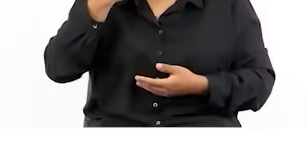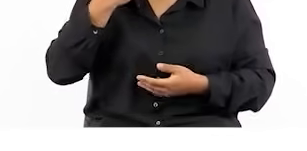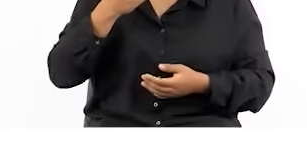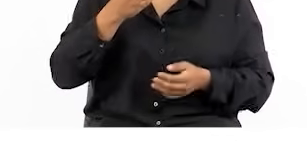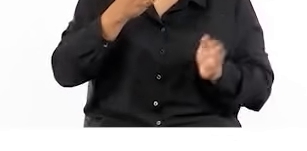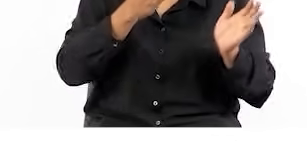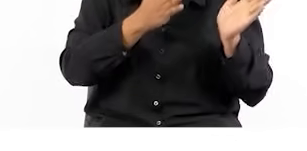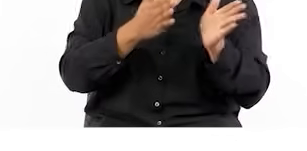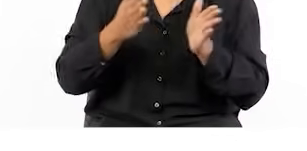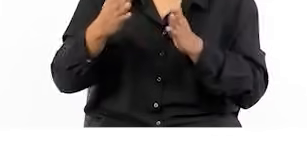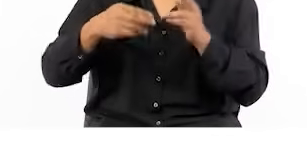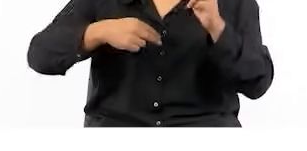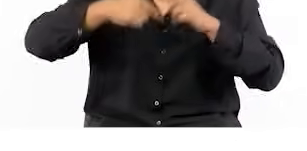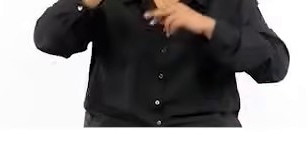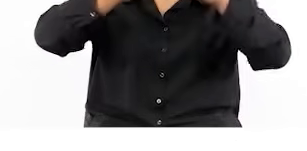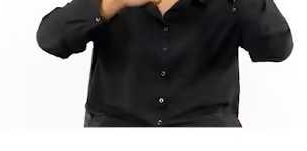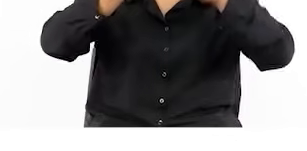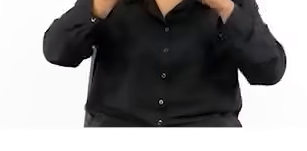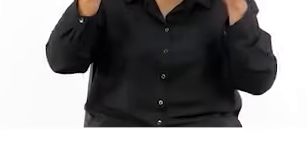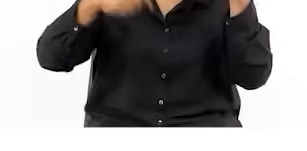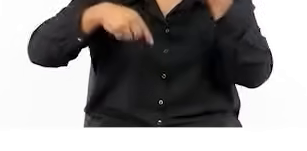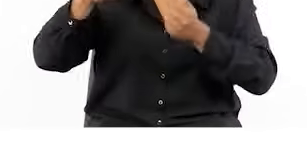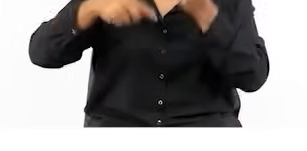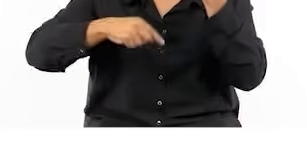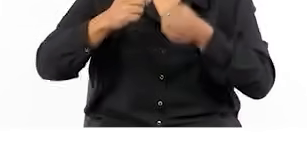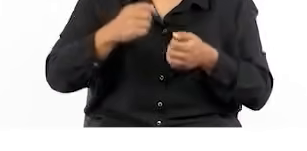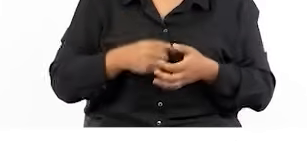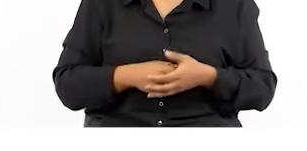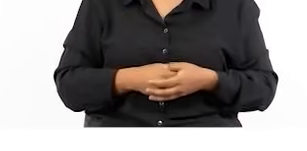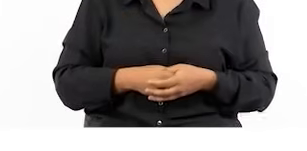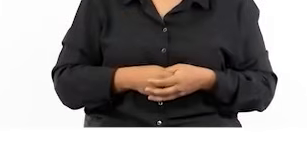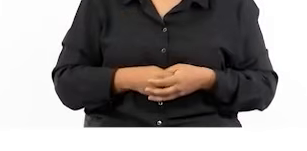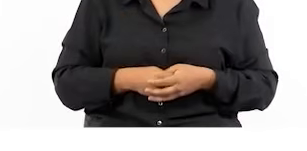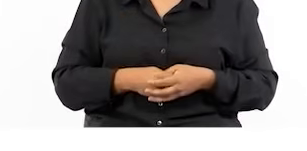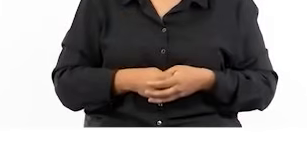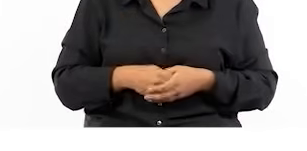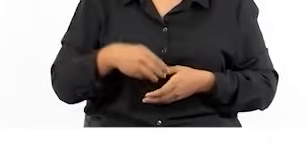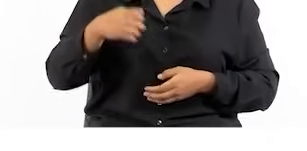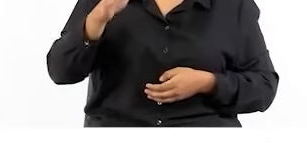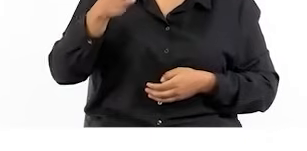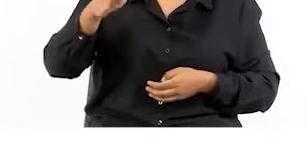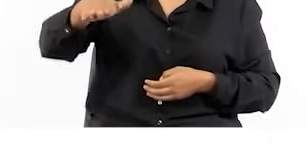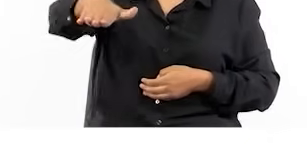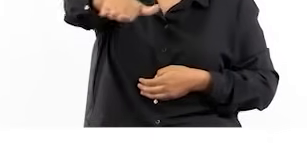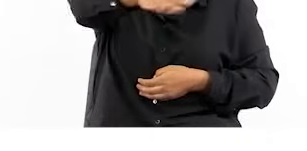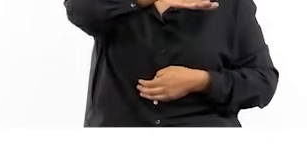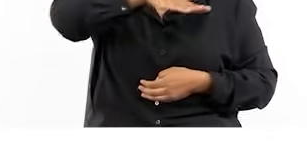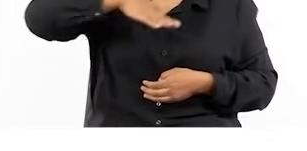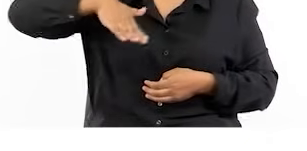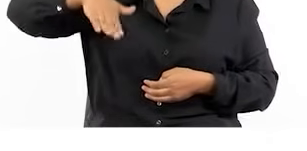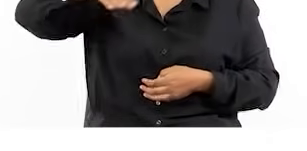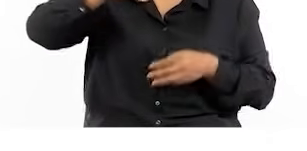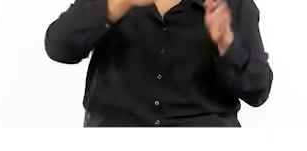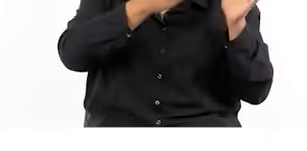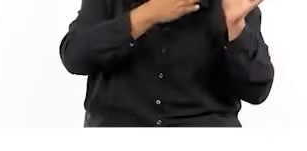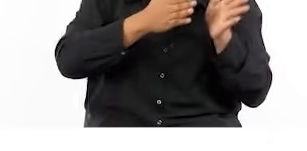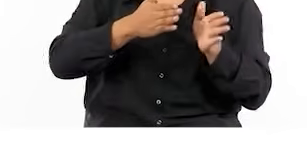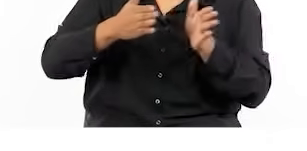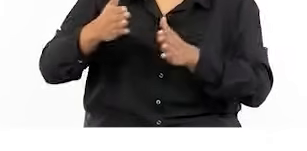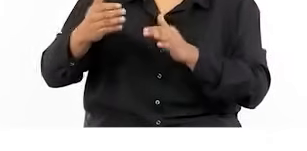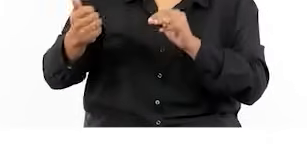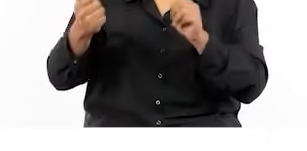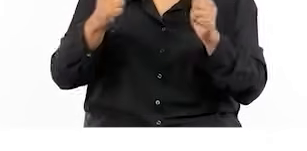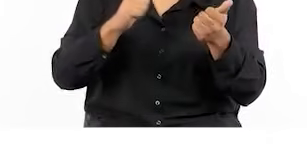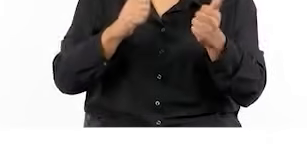de la ganadería, de la infraestructura y de la agricultura. La capacidad de uso